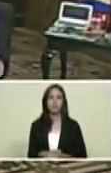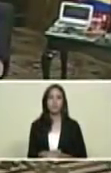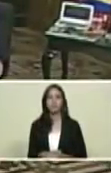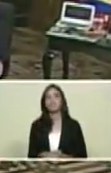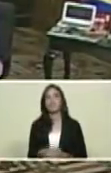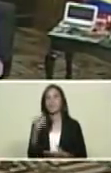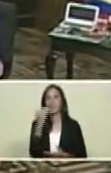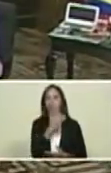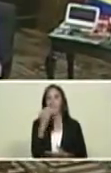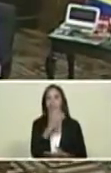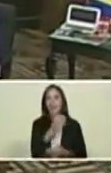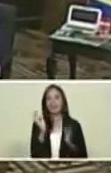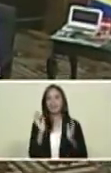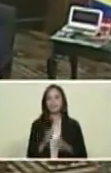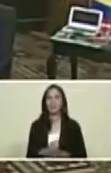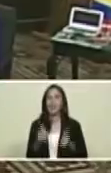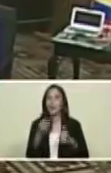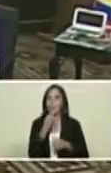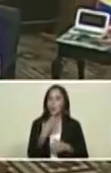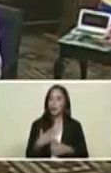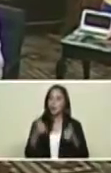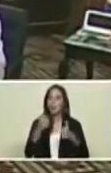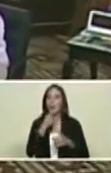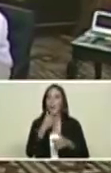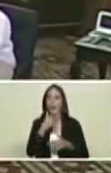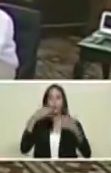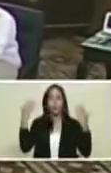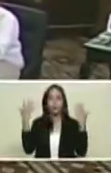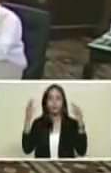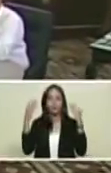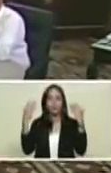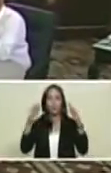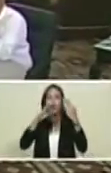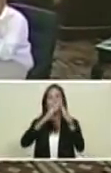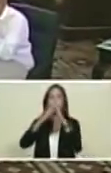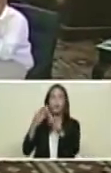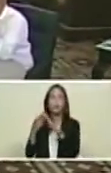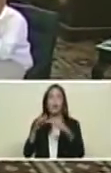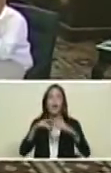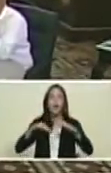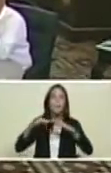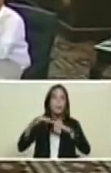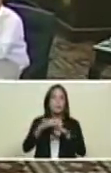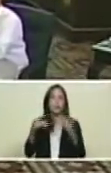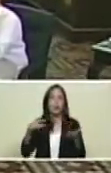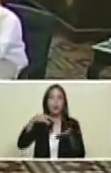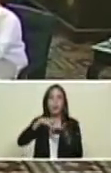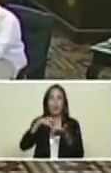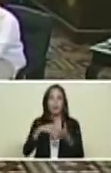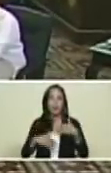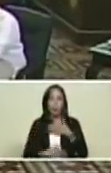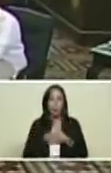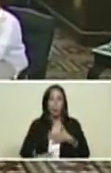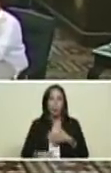¡Qué bueno, Vale! ¡Qué bonito! Un aplauso desde aquí a la comunidad de Los Guayos. Estamos disfrutando.